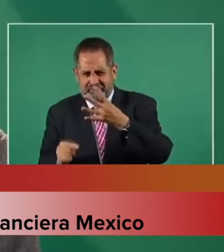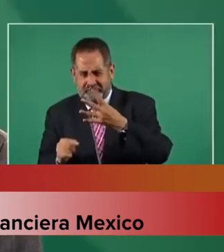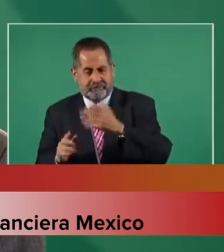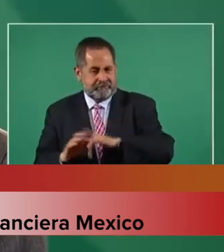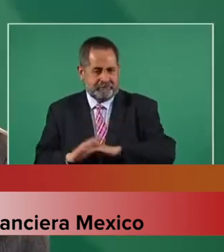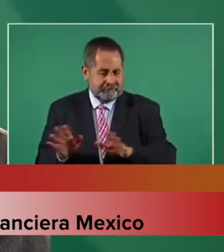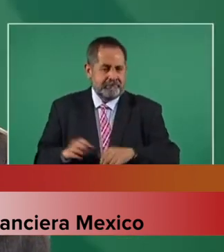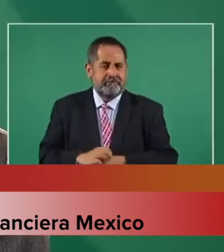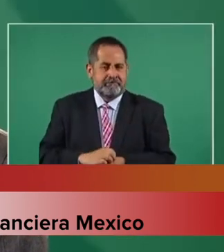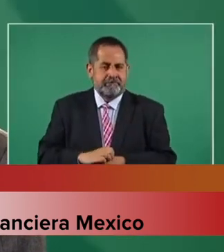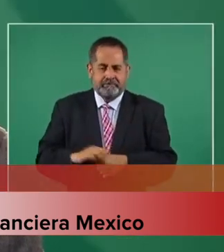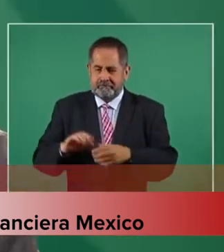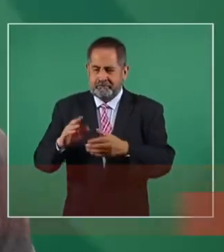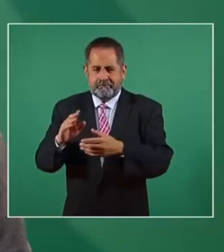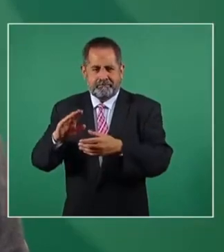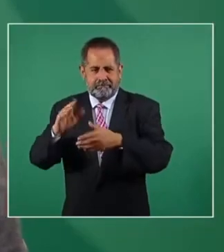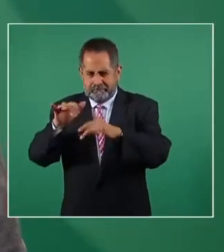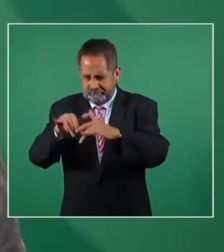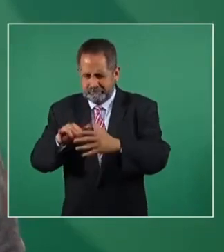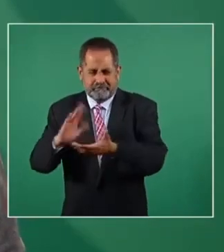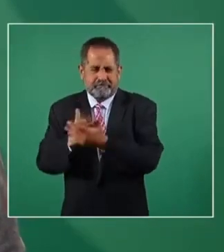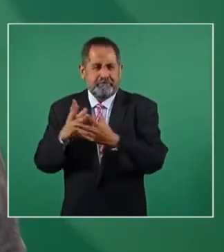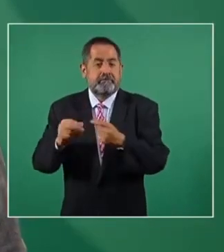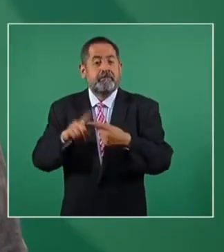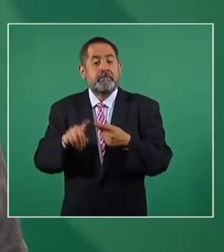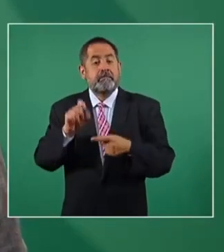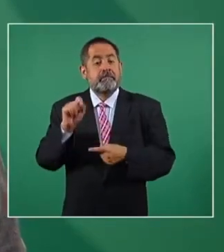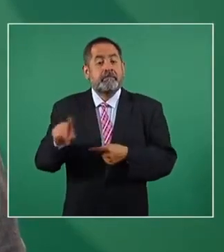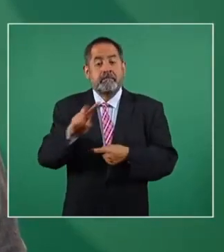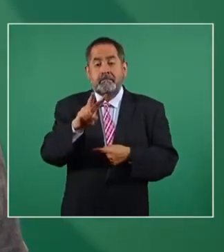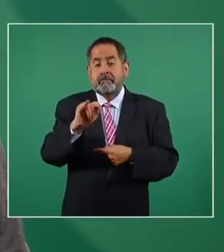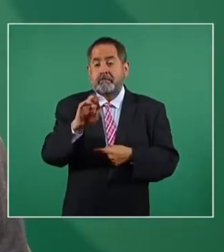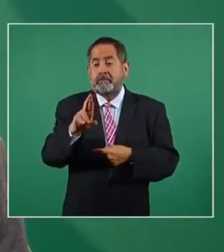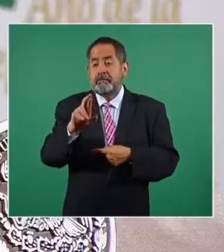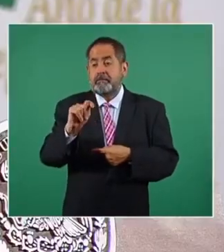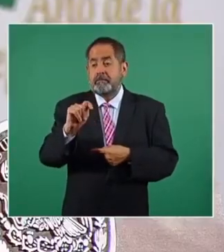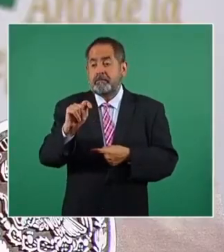archivos se mantuvo. Aparecía Víctor Trujillo, Carmen